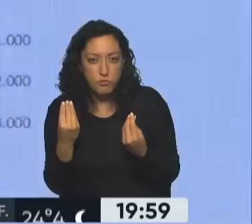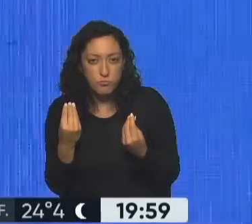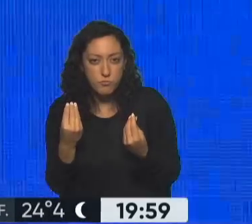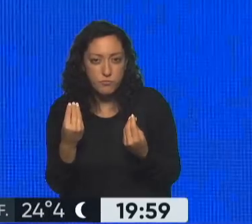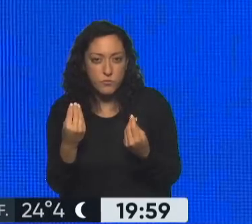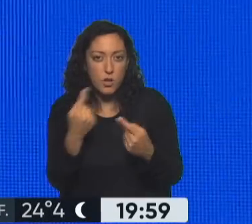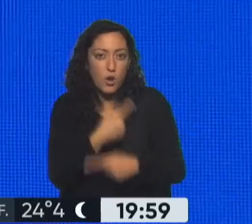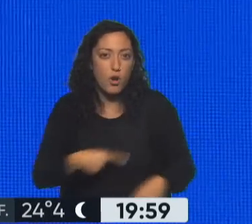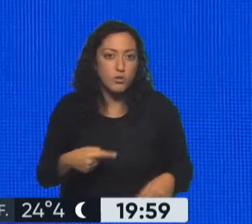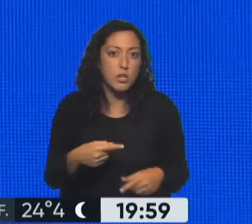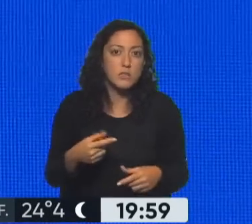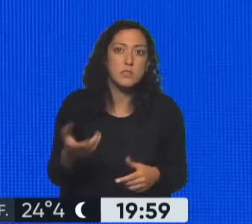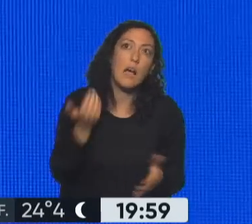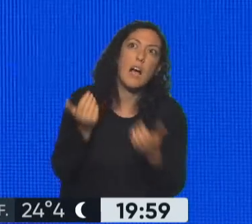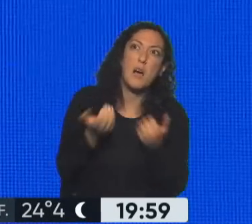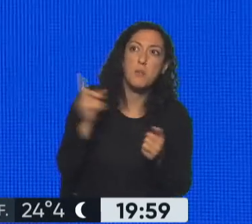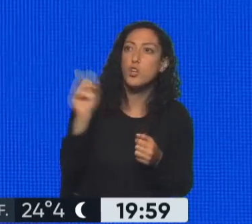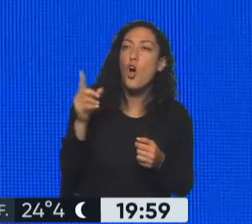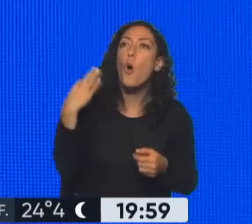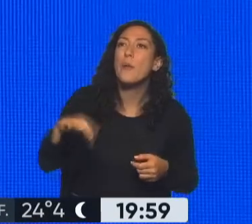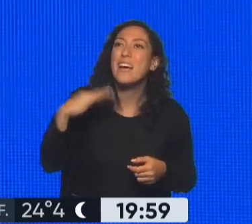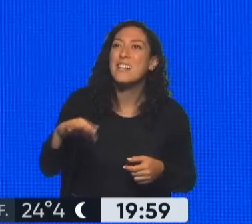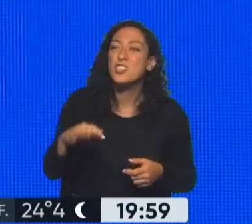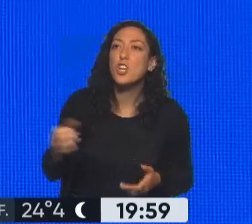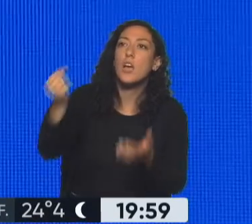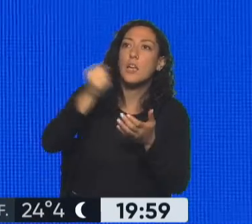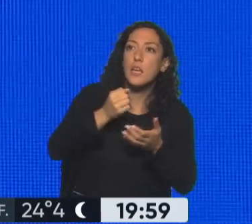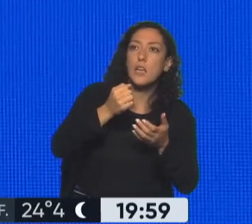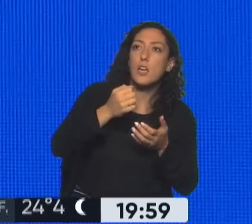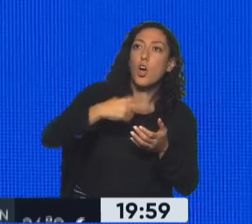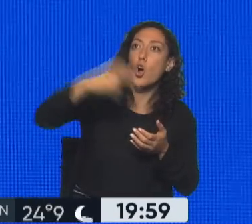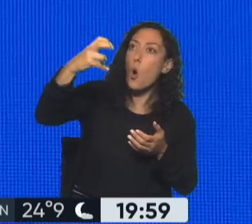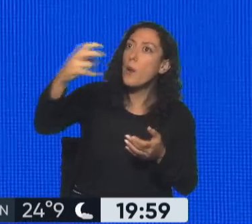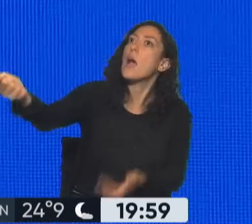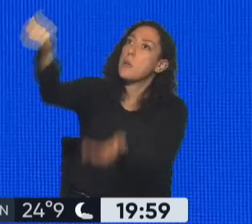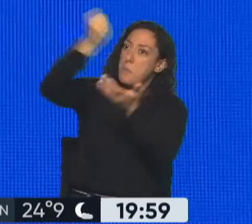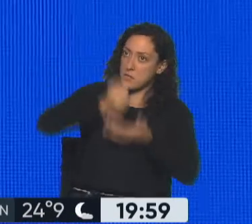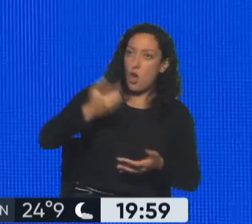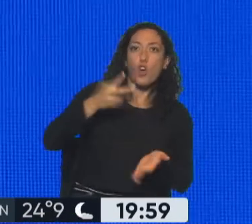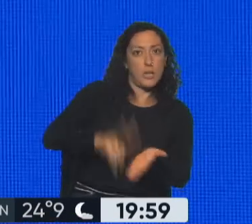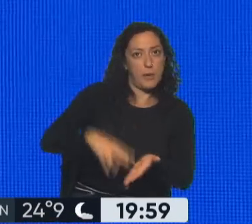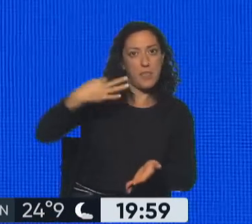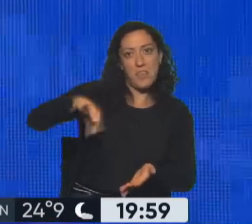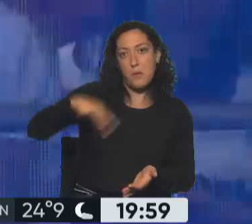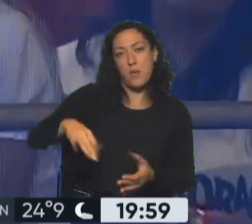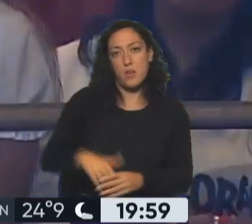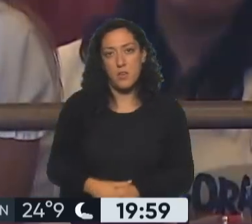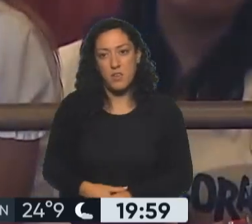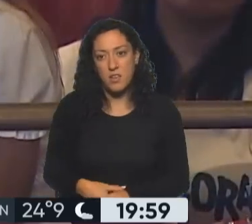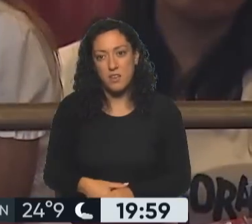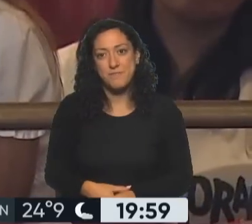las utilidades, los obligábamos a reinvertir las utilidades en la República Argentina. Y